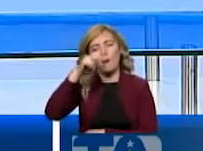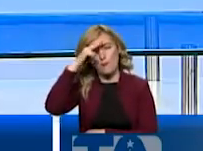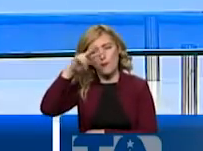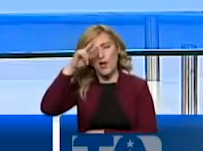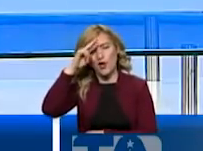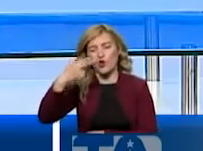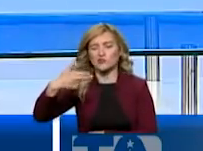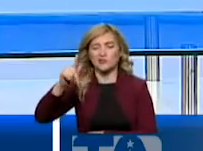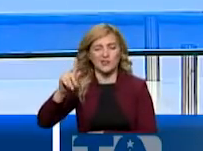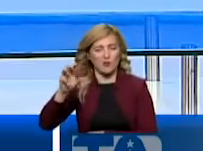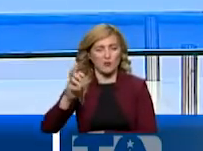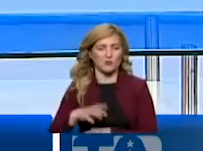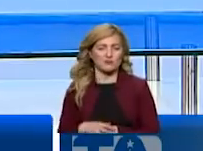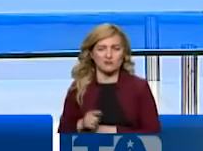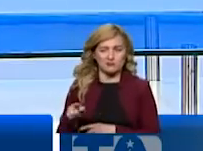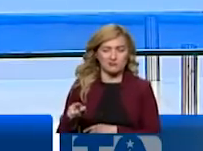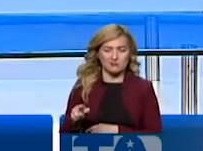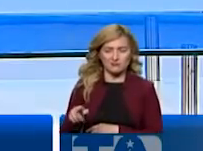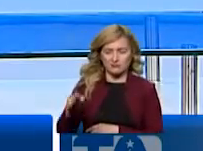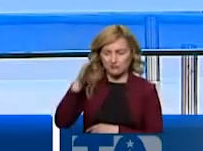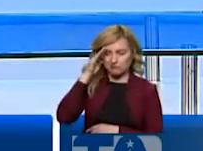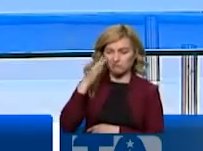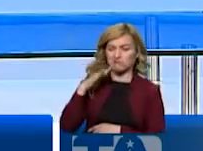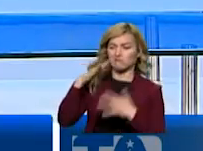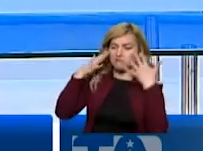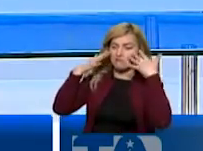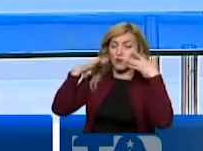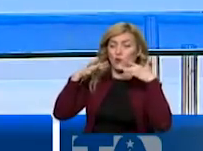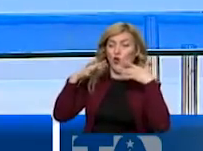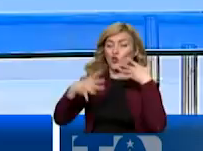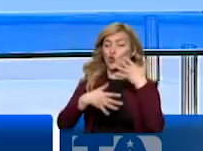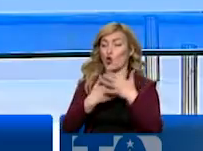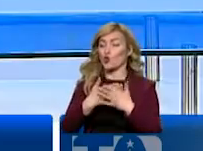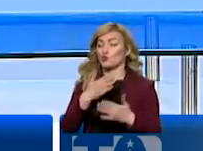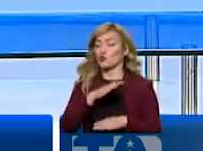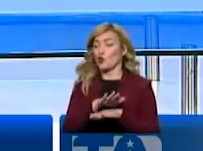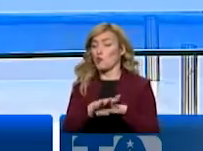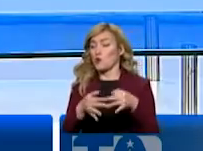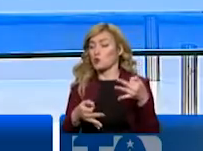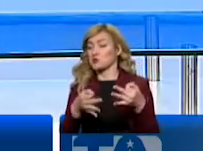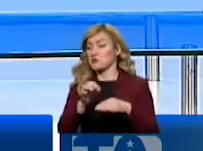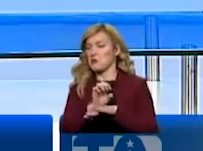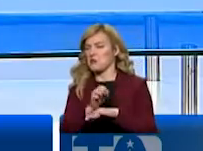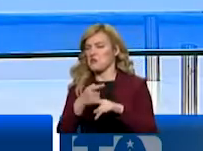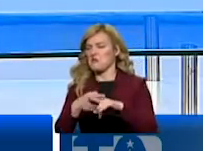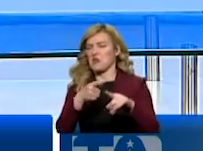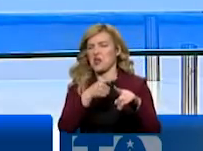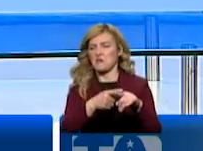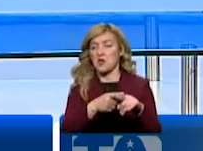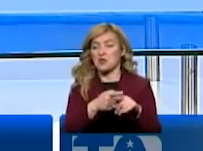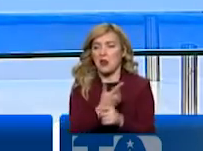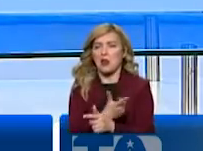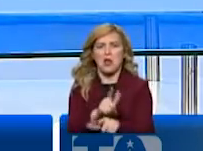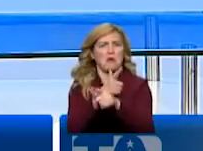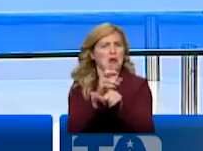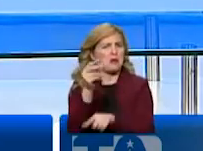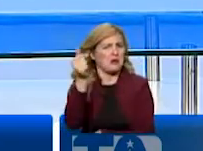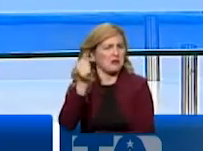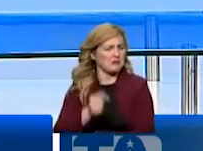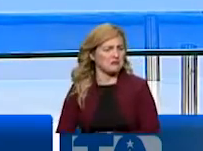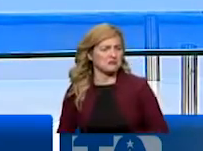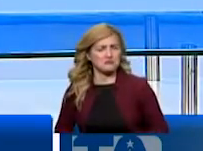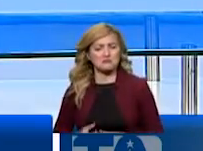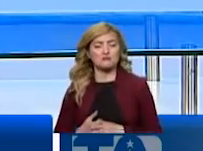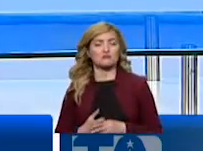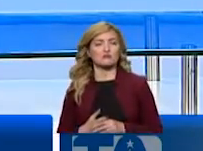puso los ojos de la policía sobre él, sino además los ojos de todos sobre la justicia del país en varios fallos sospechosos donde se lo